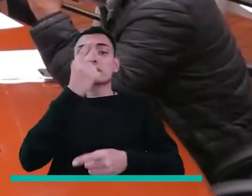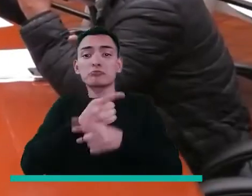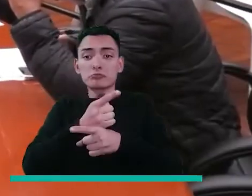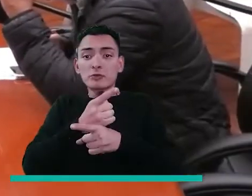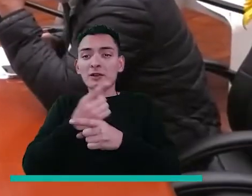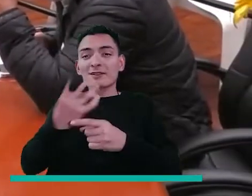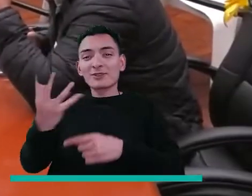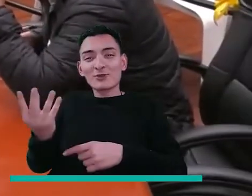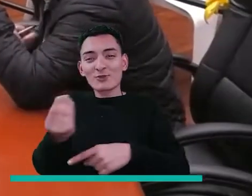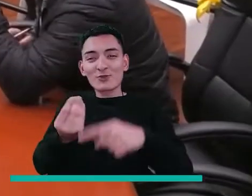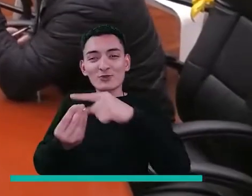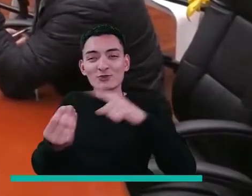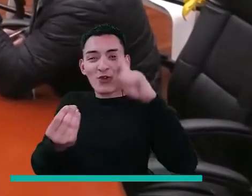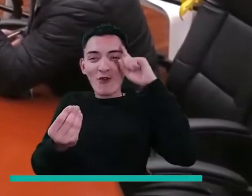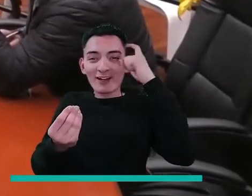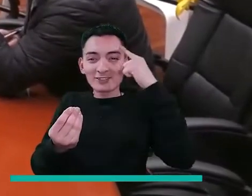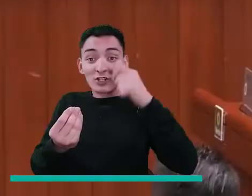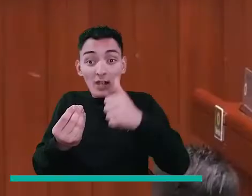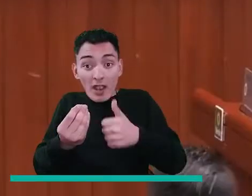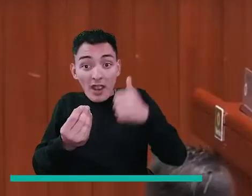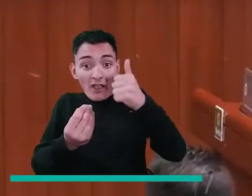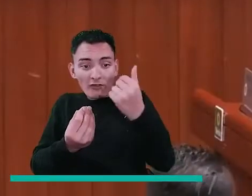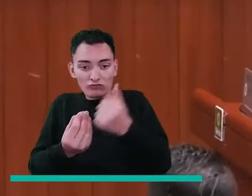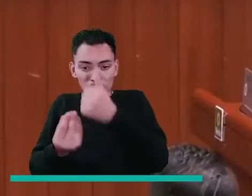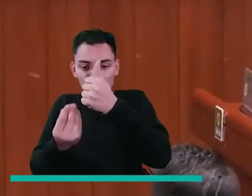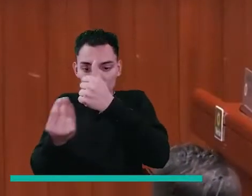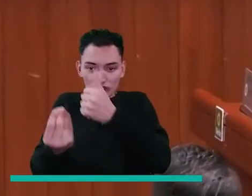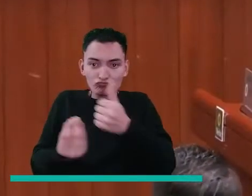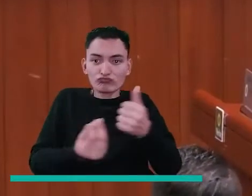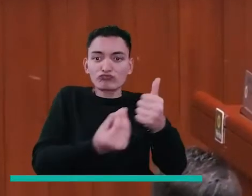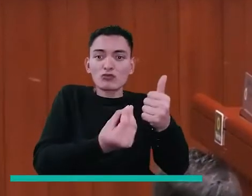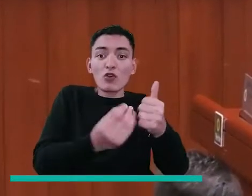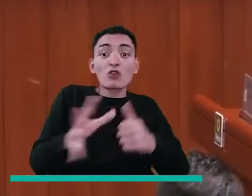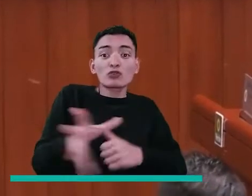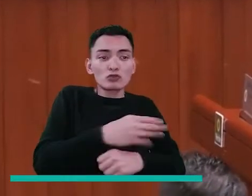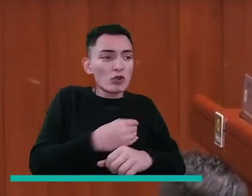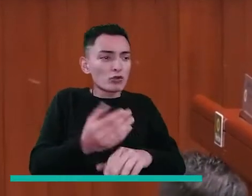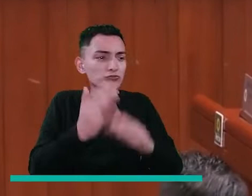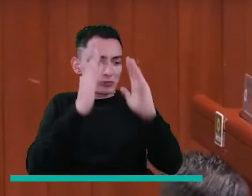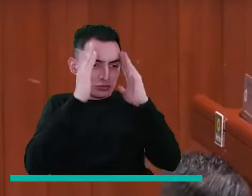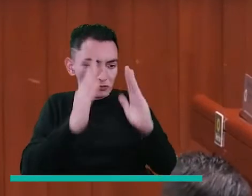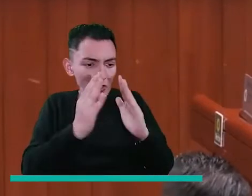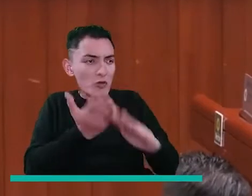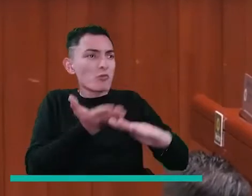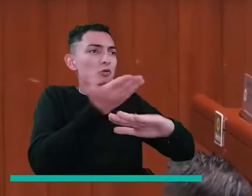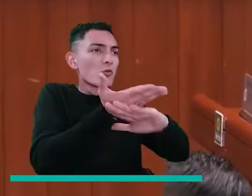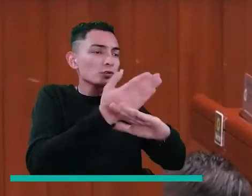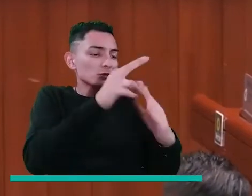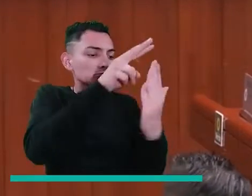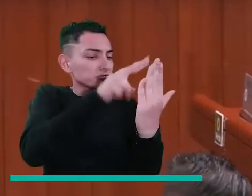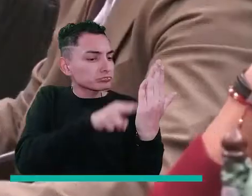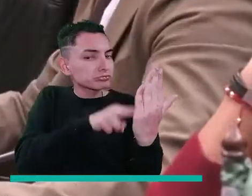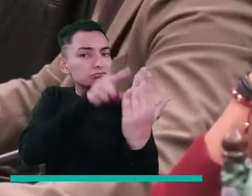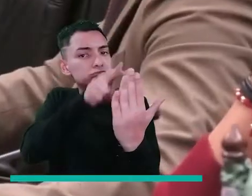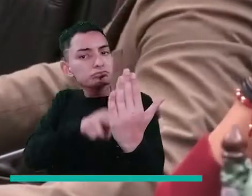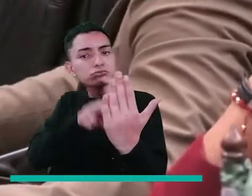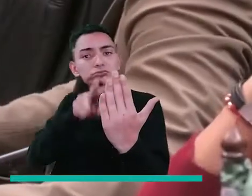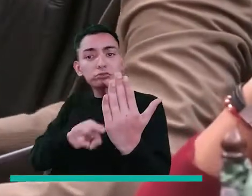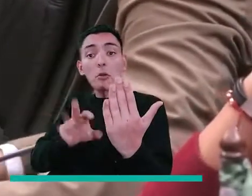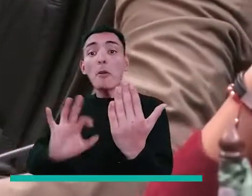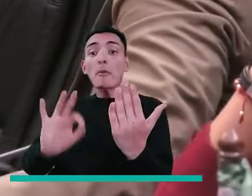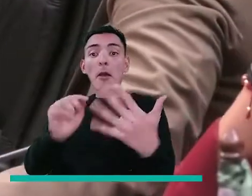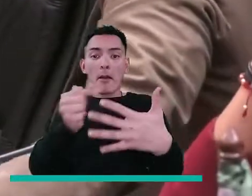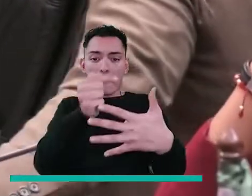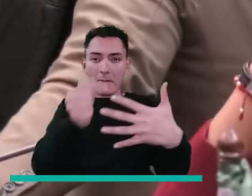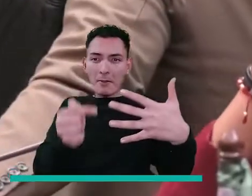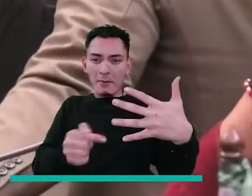por recibirnos a todos los secretarios, a nuestro señor gobernador y a todos los equipos de la Gobernación de Boyacá para que revisáramos cada